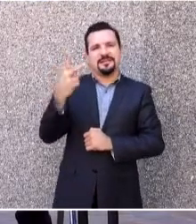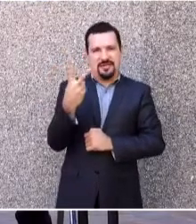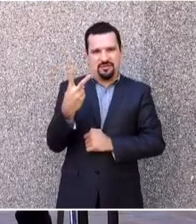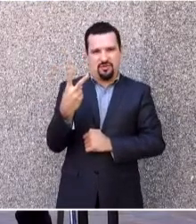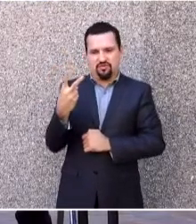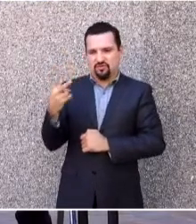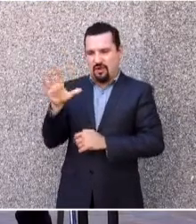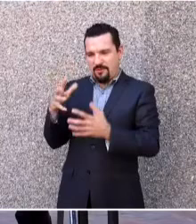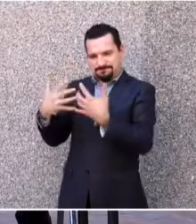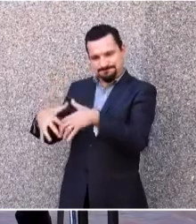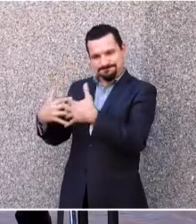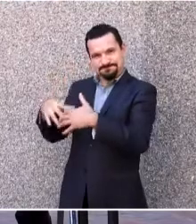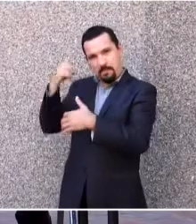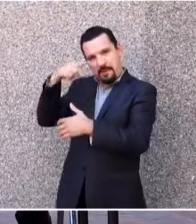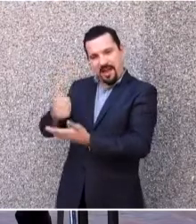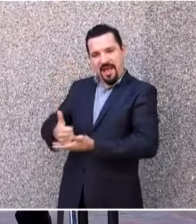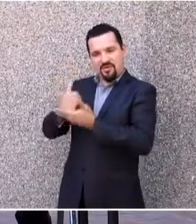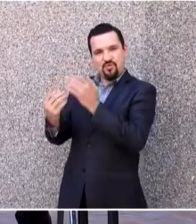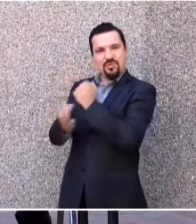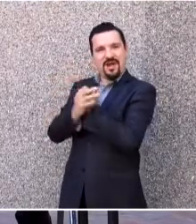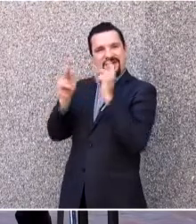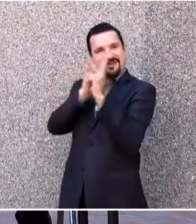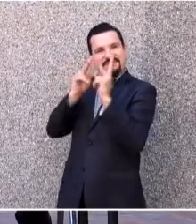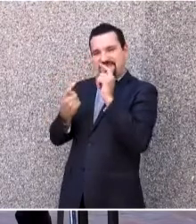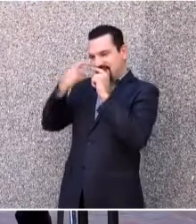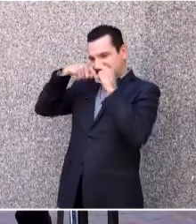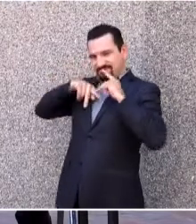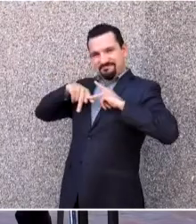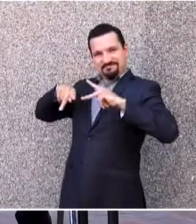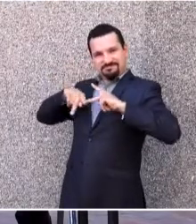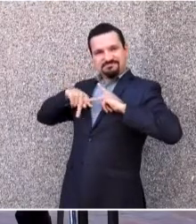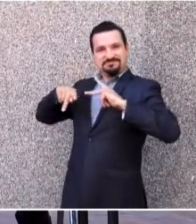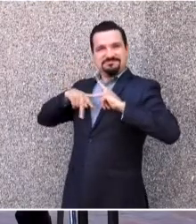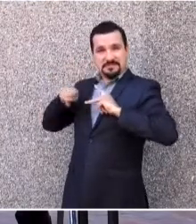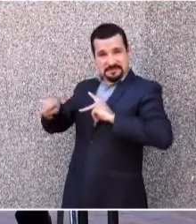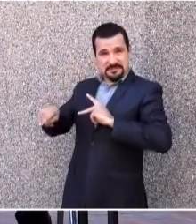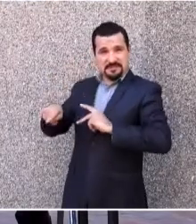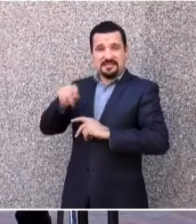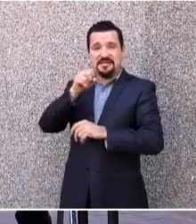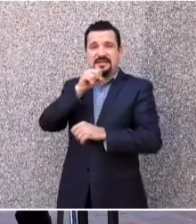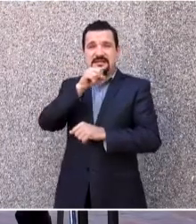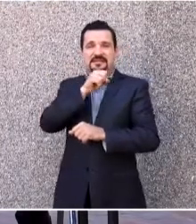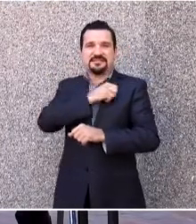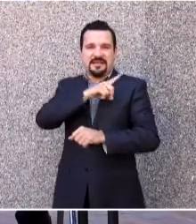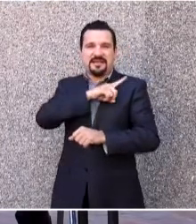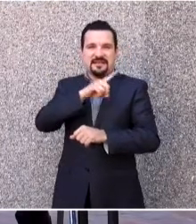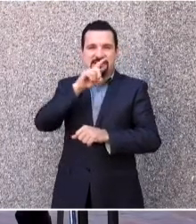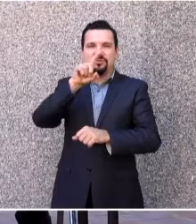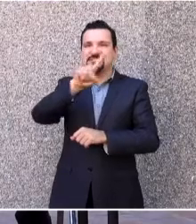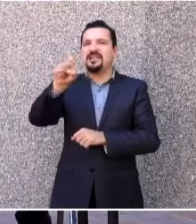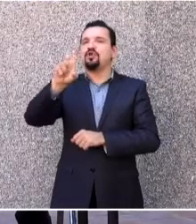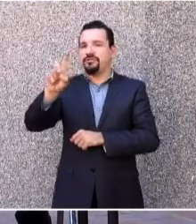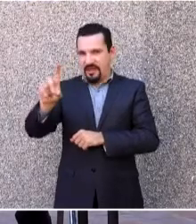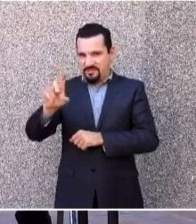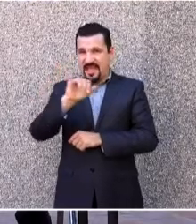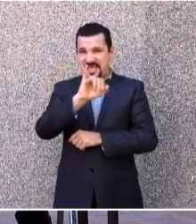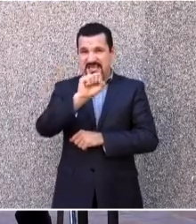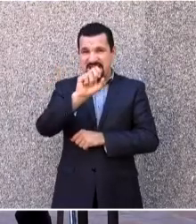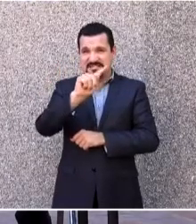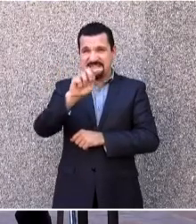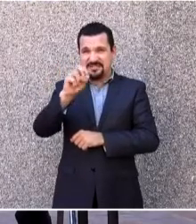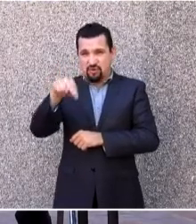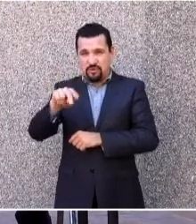172 ventiladores, la Secretaría de Salud, 130 ventiladores, ISTESON,